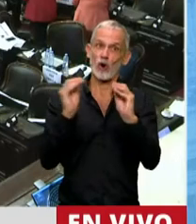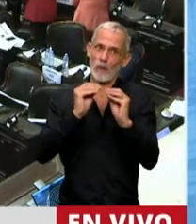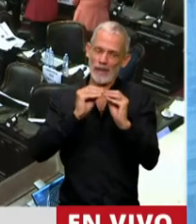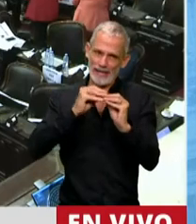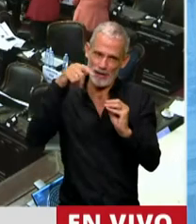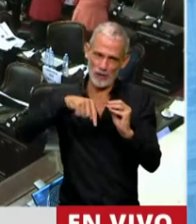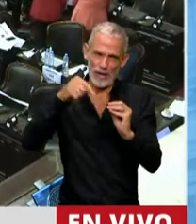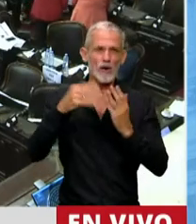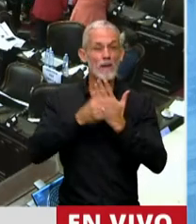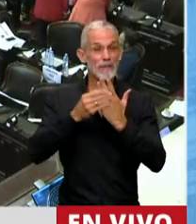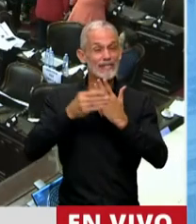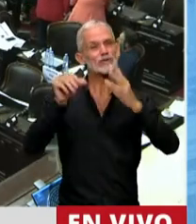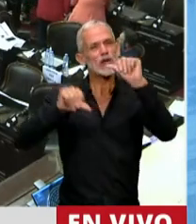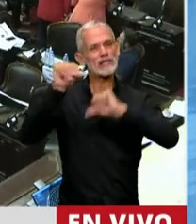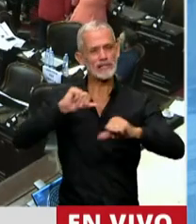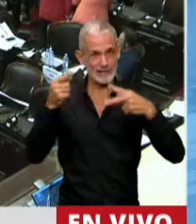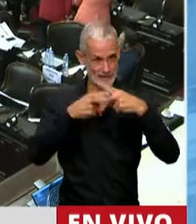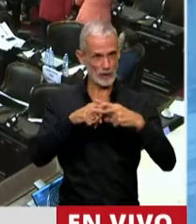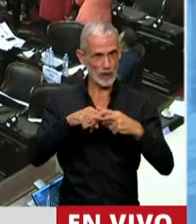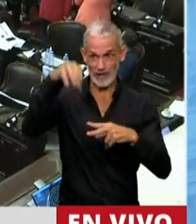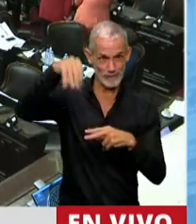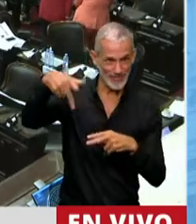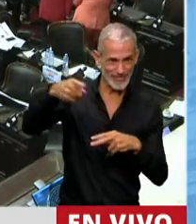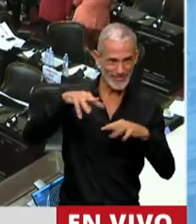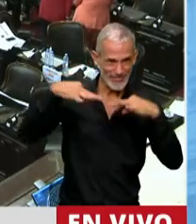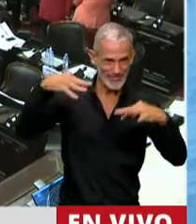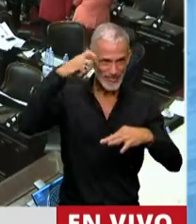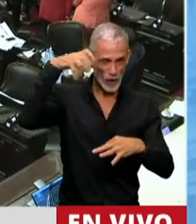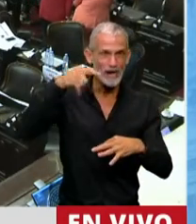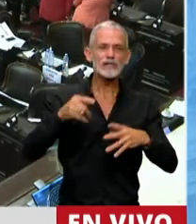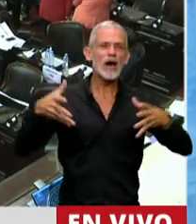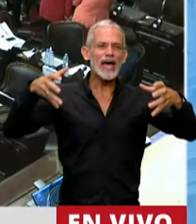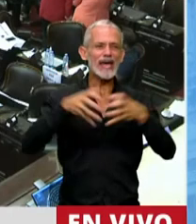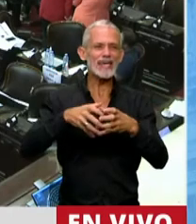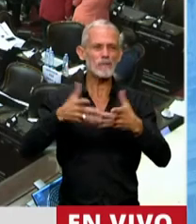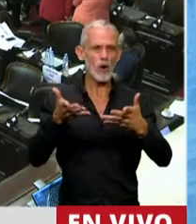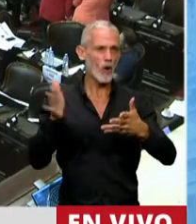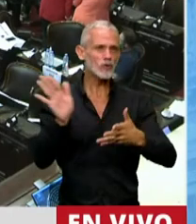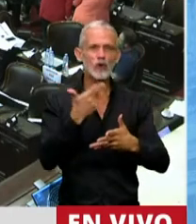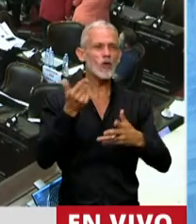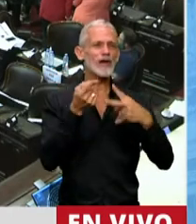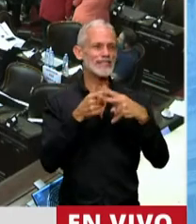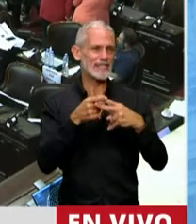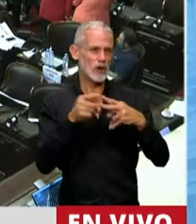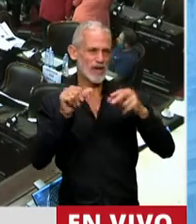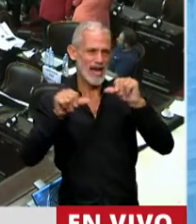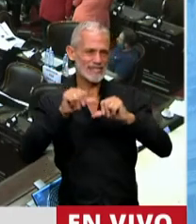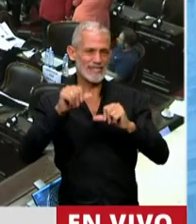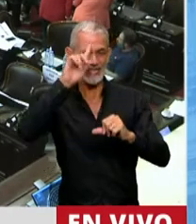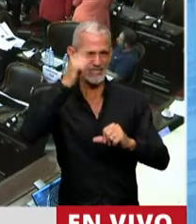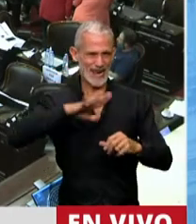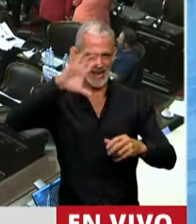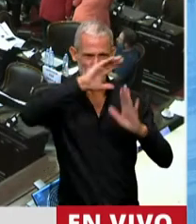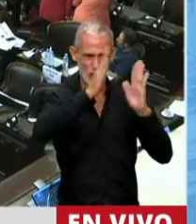ahora ministro de Ciencia y Tecnología que está presente y a todo el equipo de Ciencia y Tecnología de la Nación. Bueno,